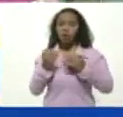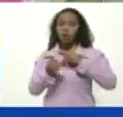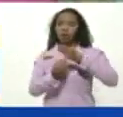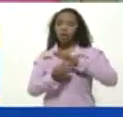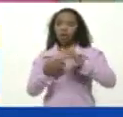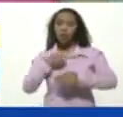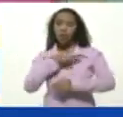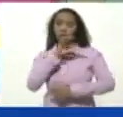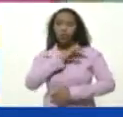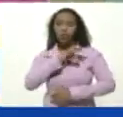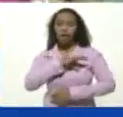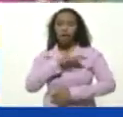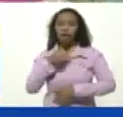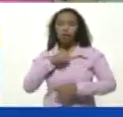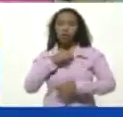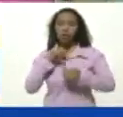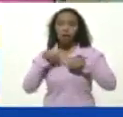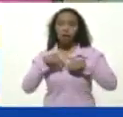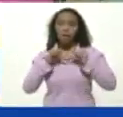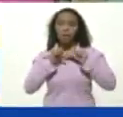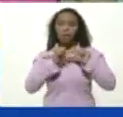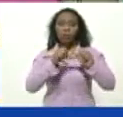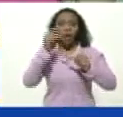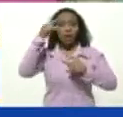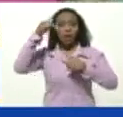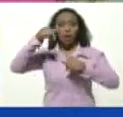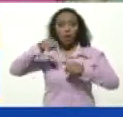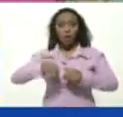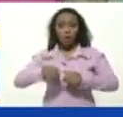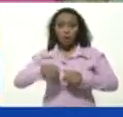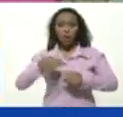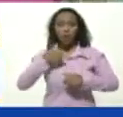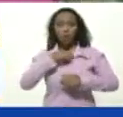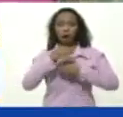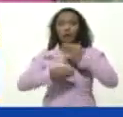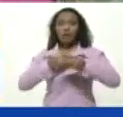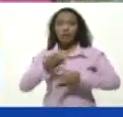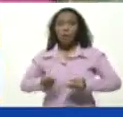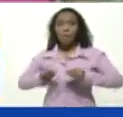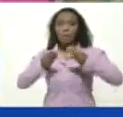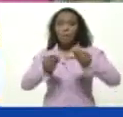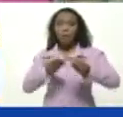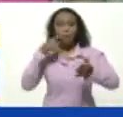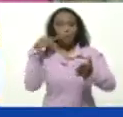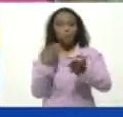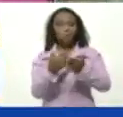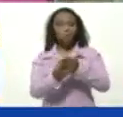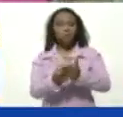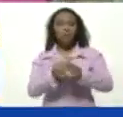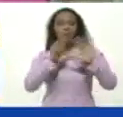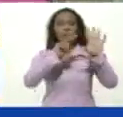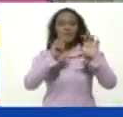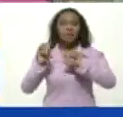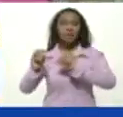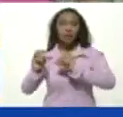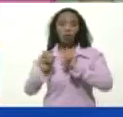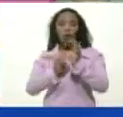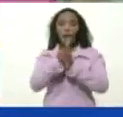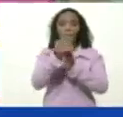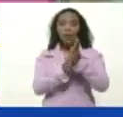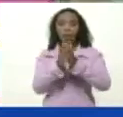nuestra sociedad. Aquí continuamos, presidente, el día de hoy estamos haciendo entregas y certificando más de 700